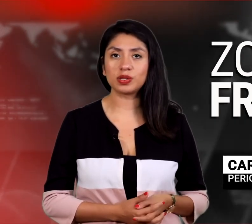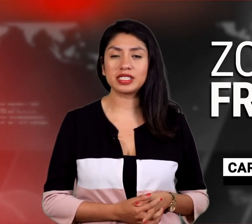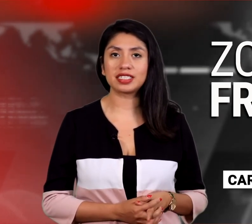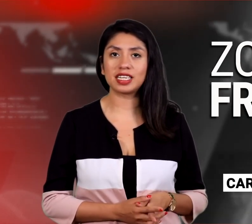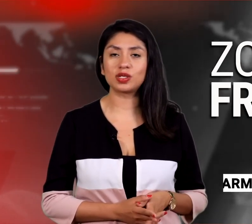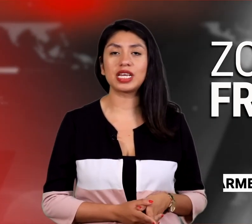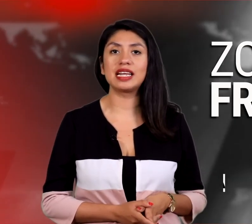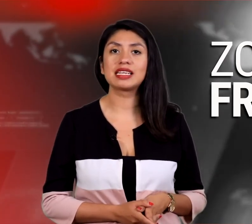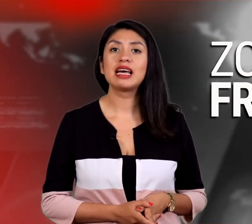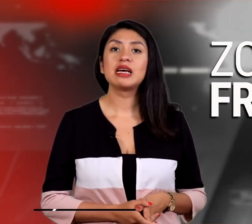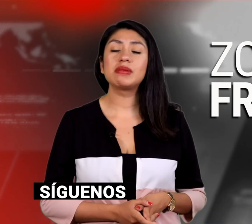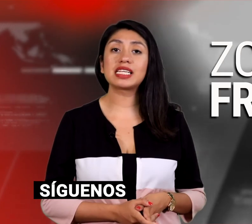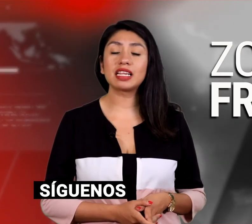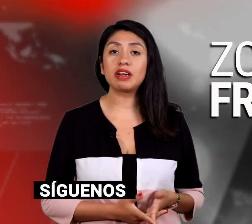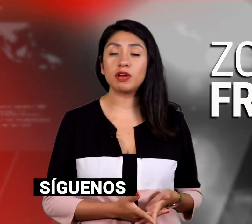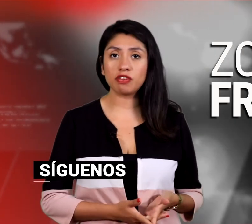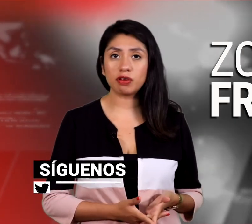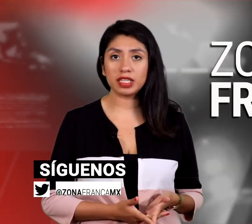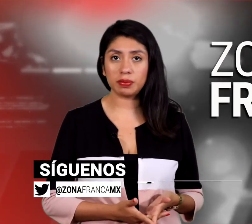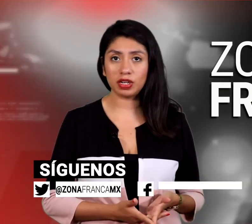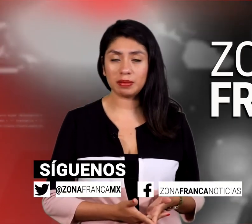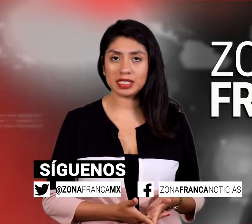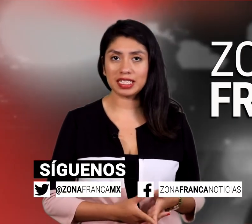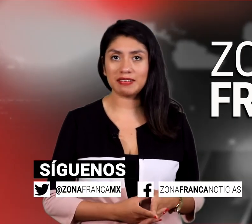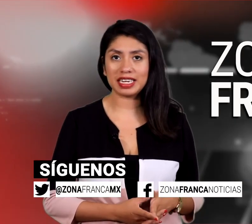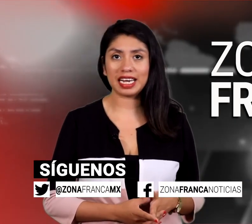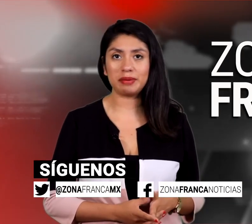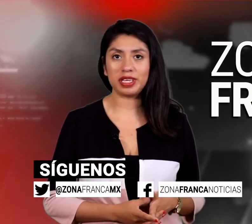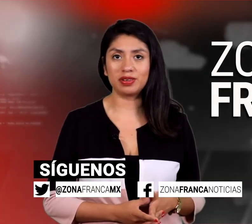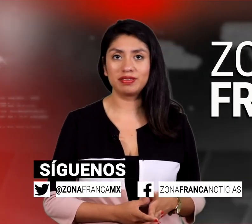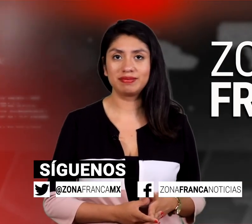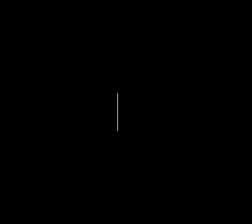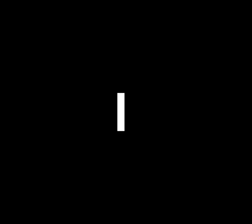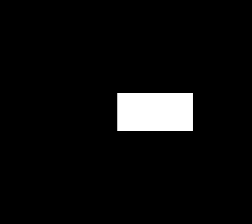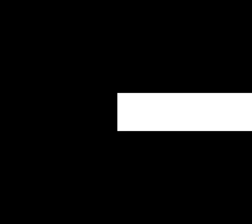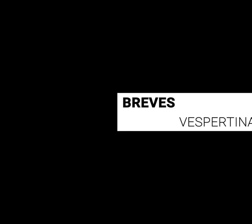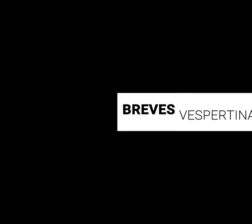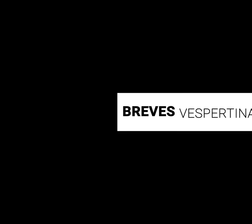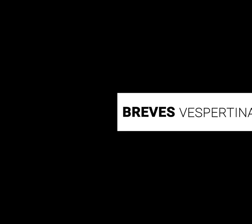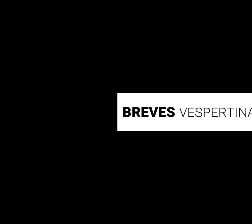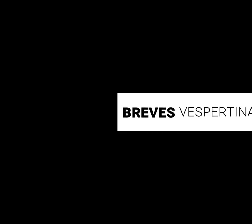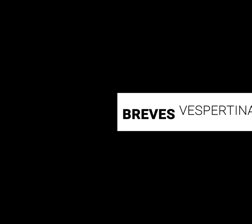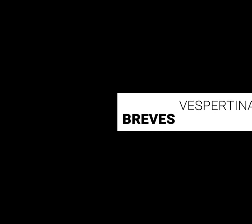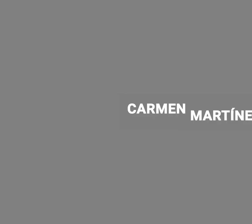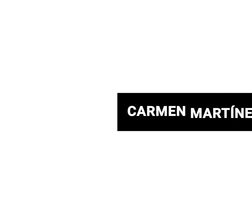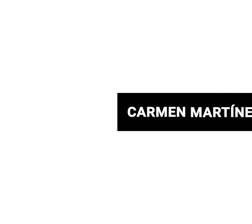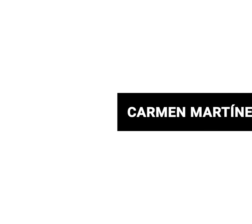de seguirnos en nuestras redes sociales. Más tarde ve el bloque informativo que te presenta Vania Jaramillo.